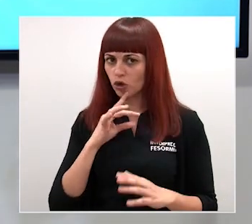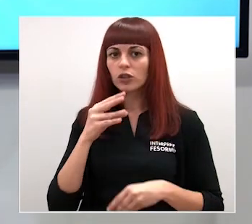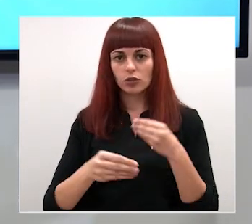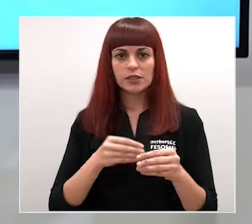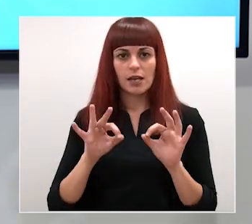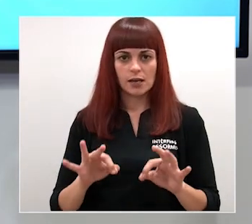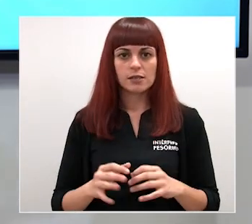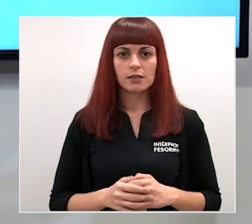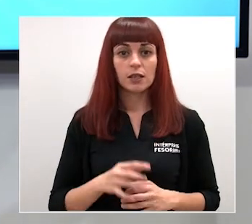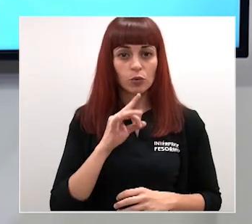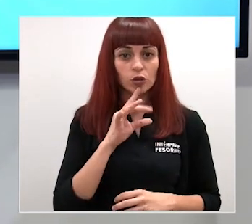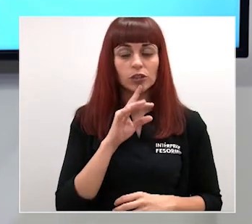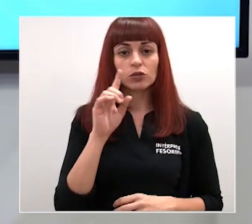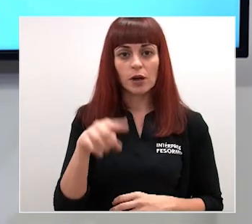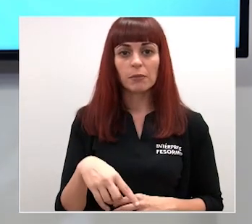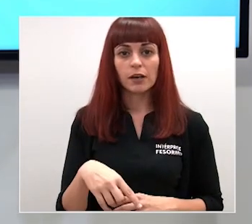así y muy contento en que se haya